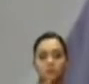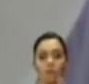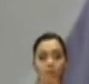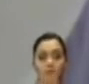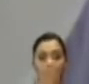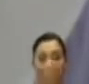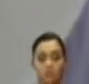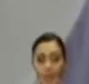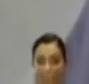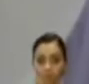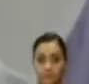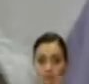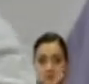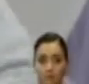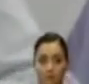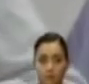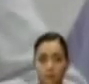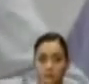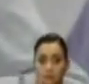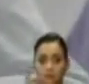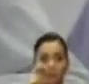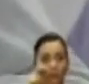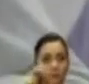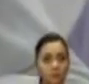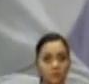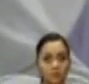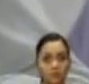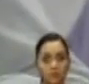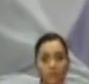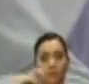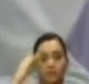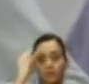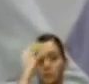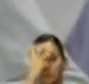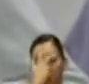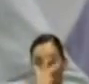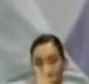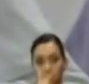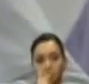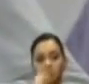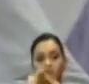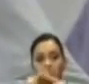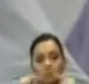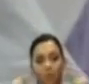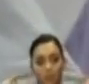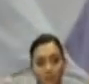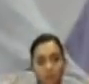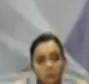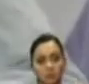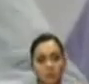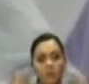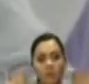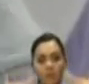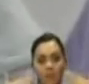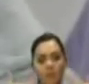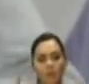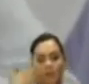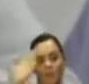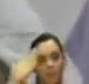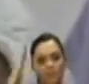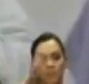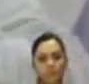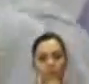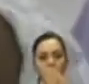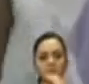es el inicio de la explotación, del adecuado aprovechamiento de esa maravilla natural que es el Golfo de Guayaquil, que no lo hemos sabido aprovechar. Es